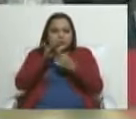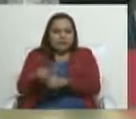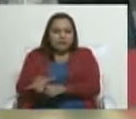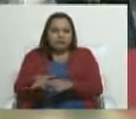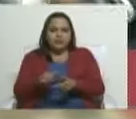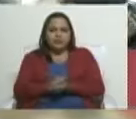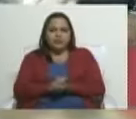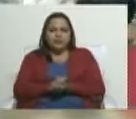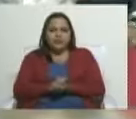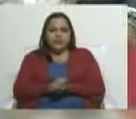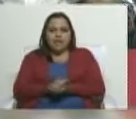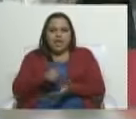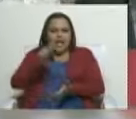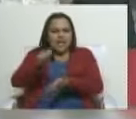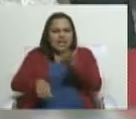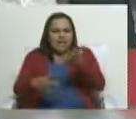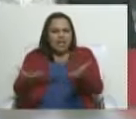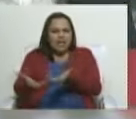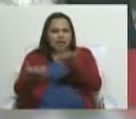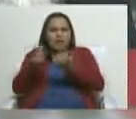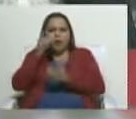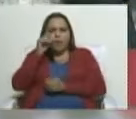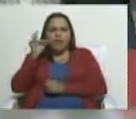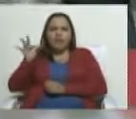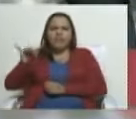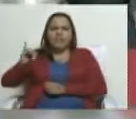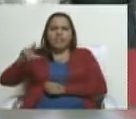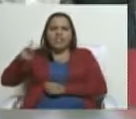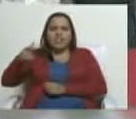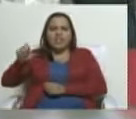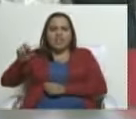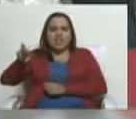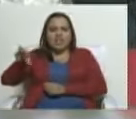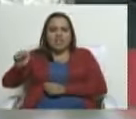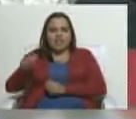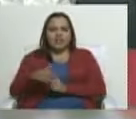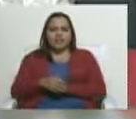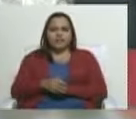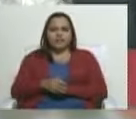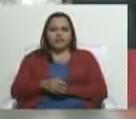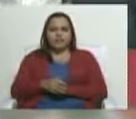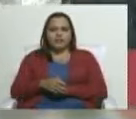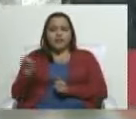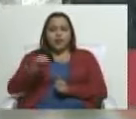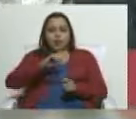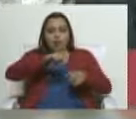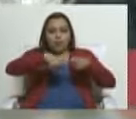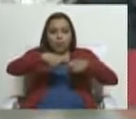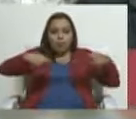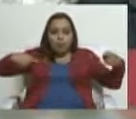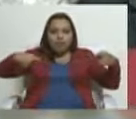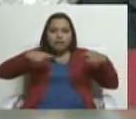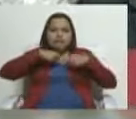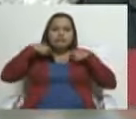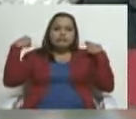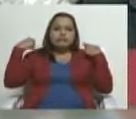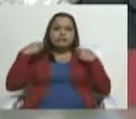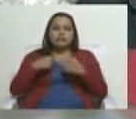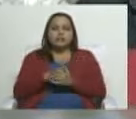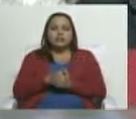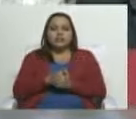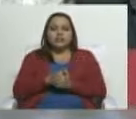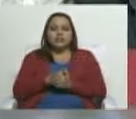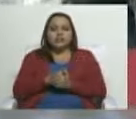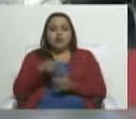La quema de Figuera, la utilización de guayas para degollar, era la utilización